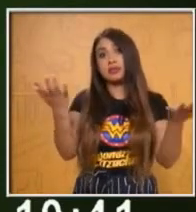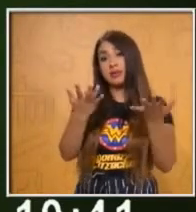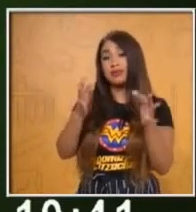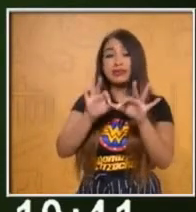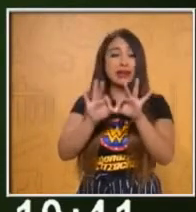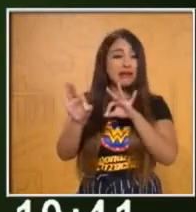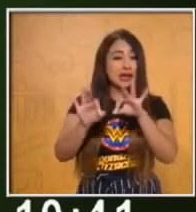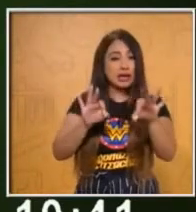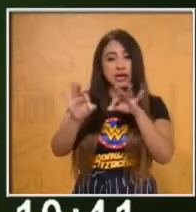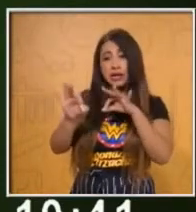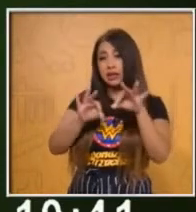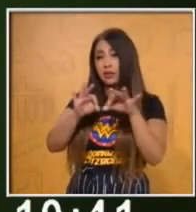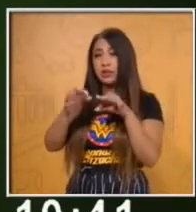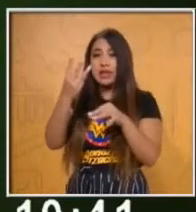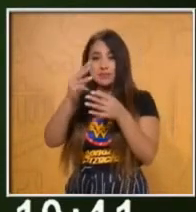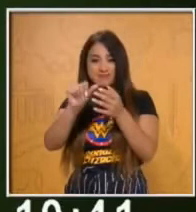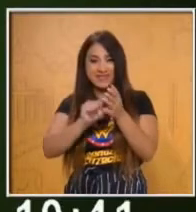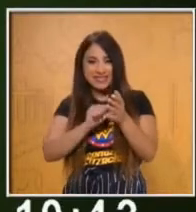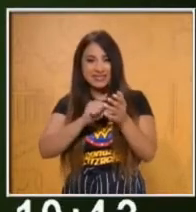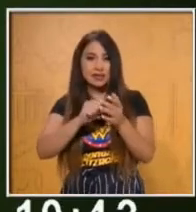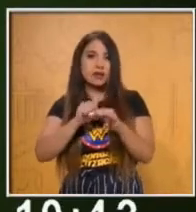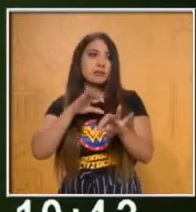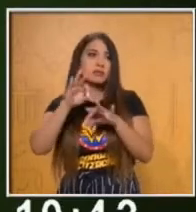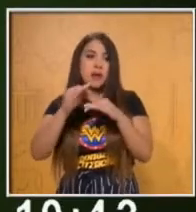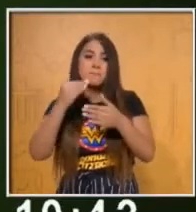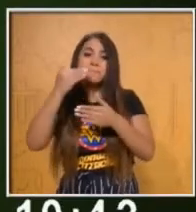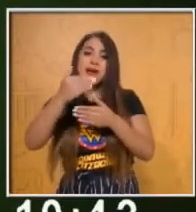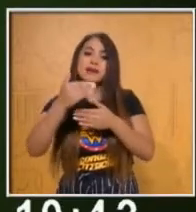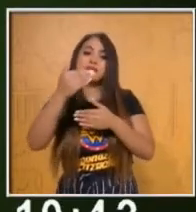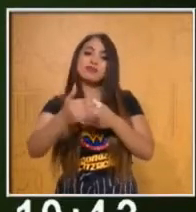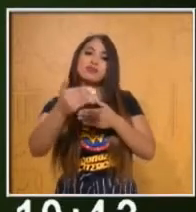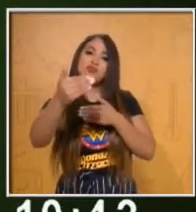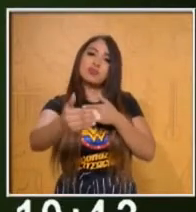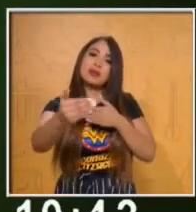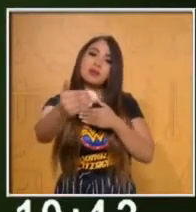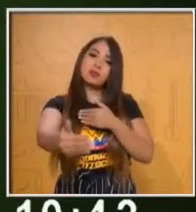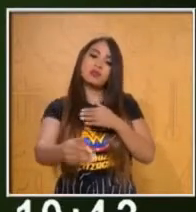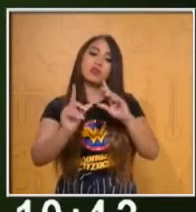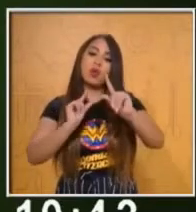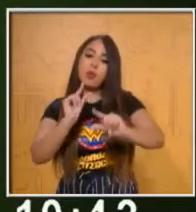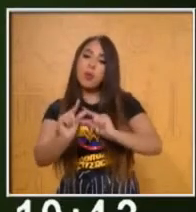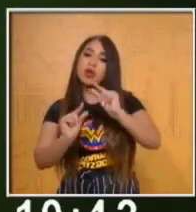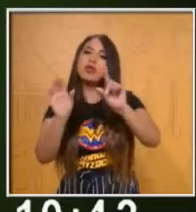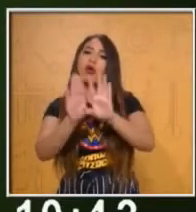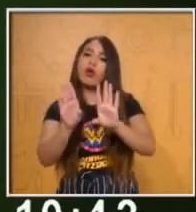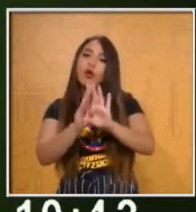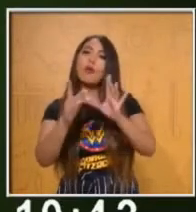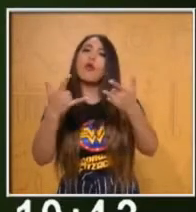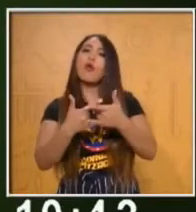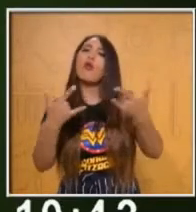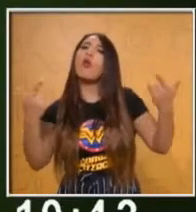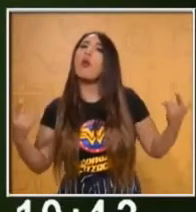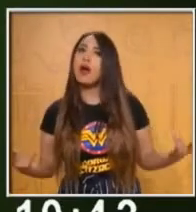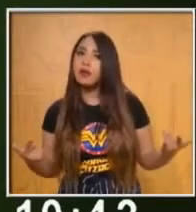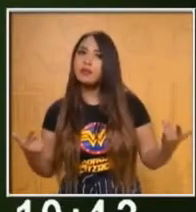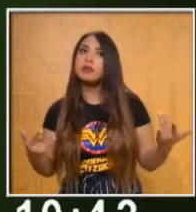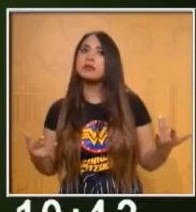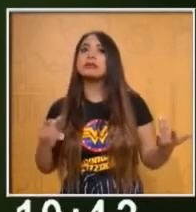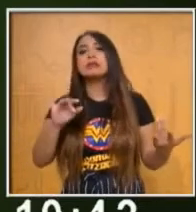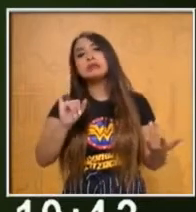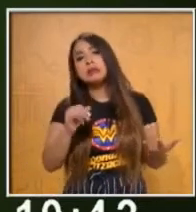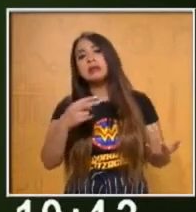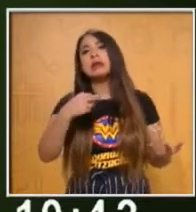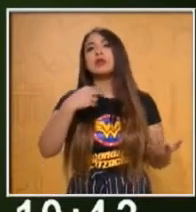hablando paso a paso cómo ir construyendo este cuento, desde como entonación,